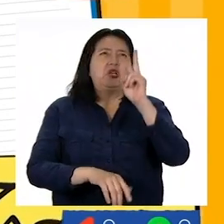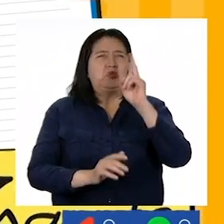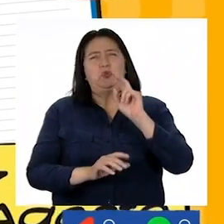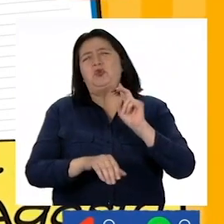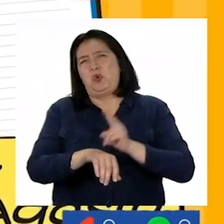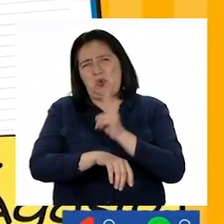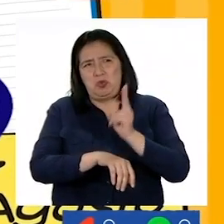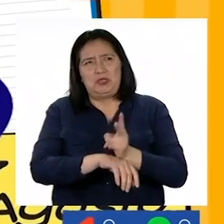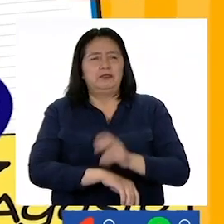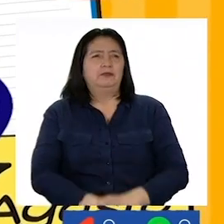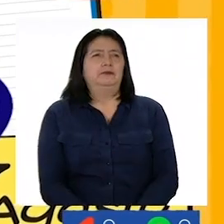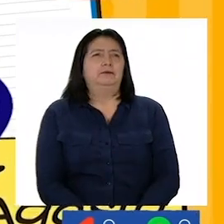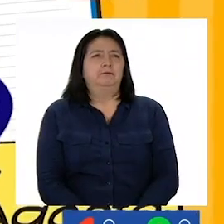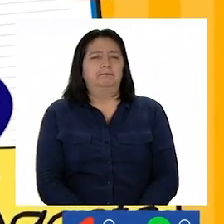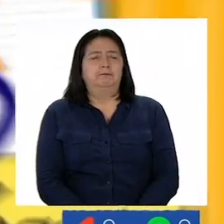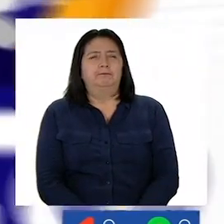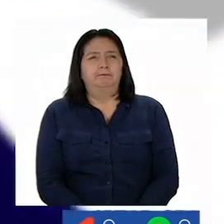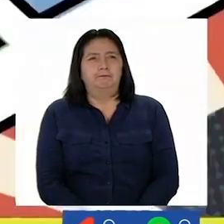siguientes.